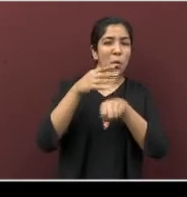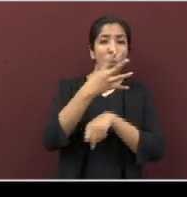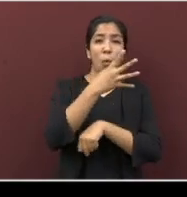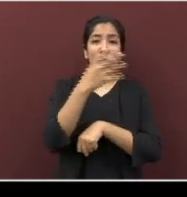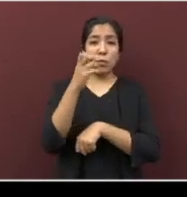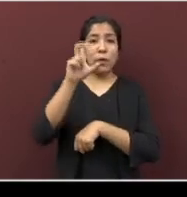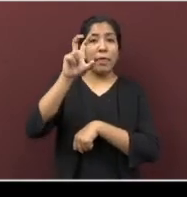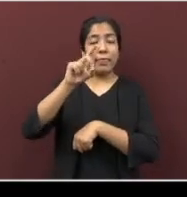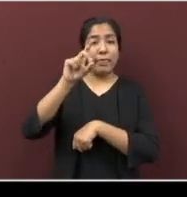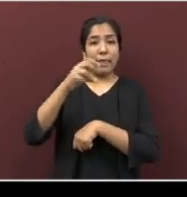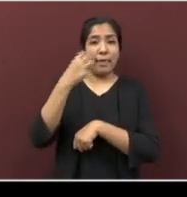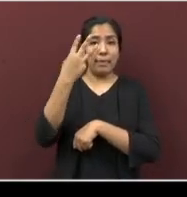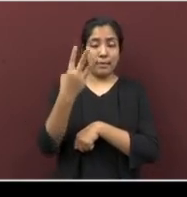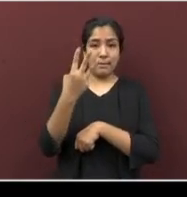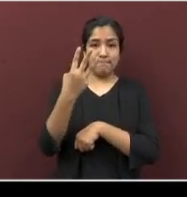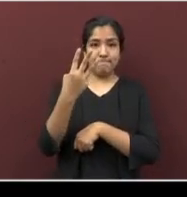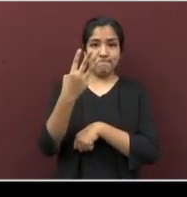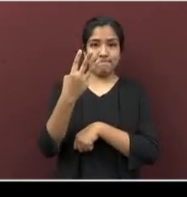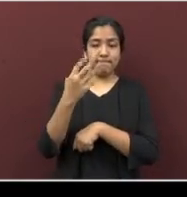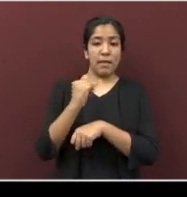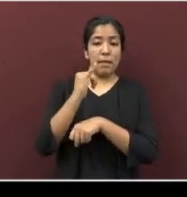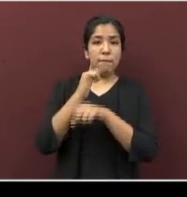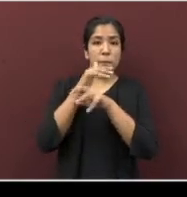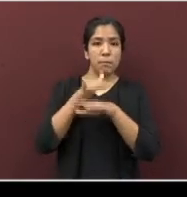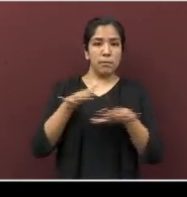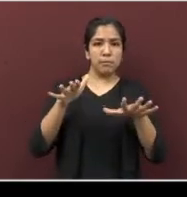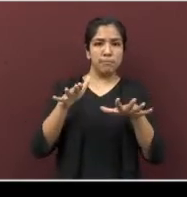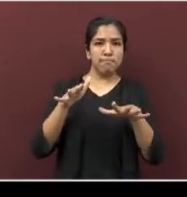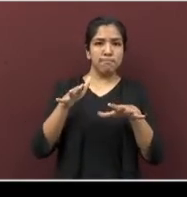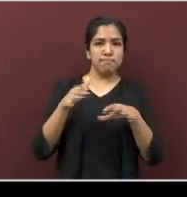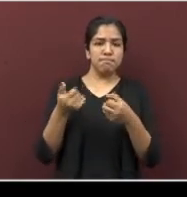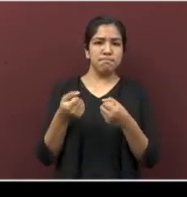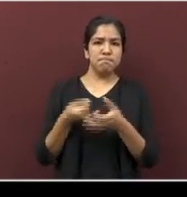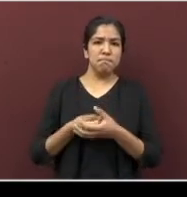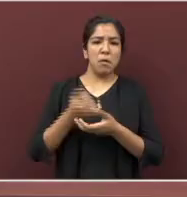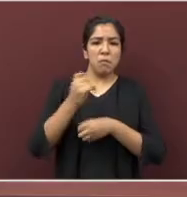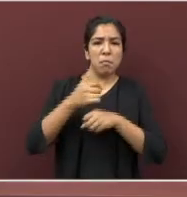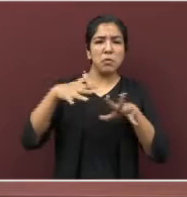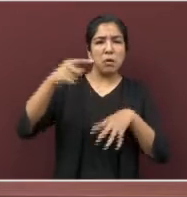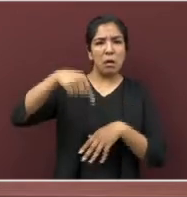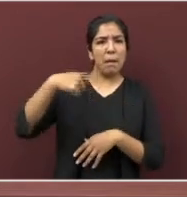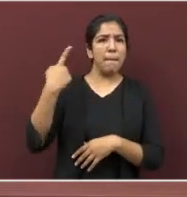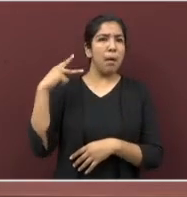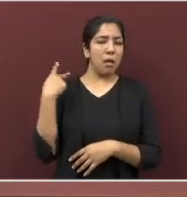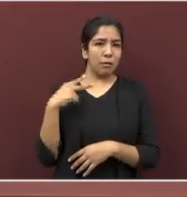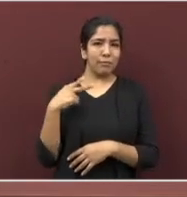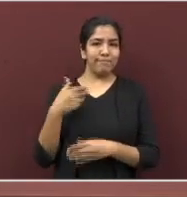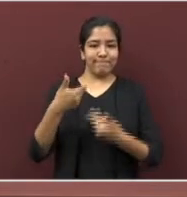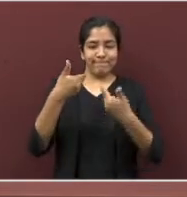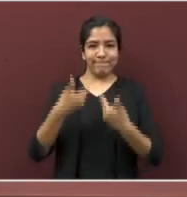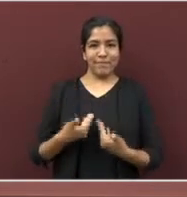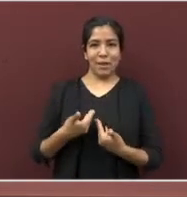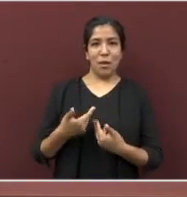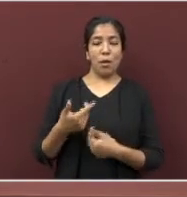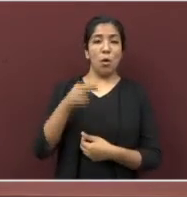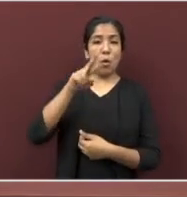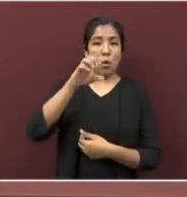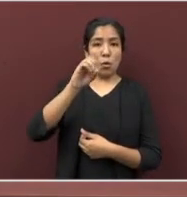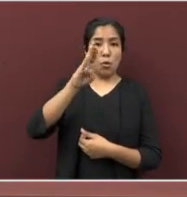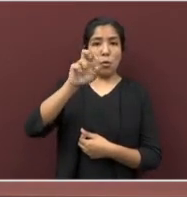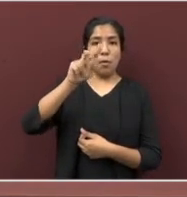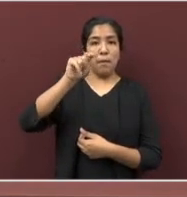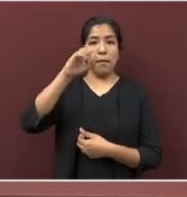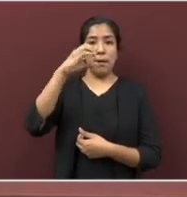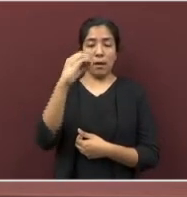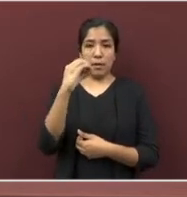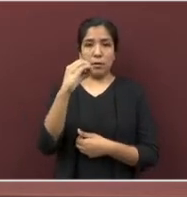433 de la actualización del coronavirus en nuestro estado por lo que un servidor roberto ramos alor secretario de